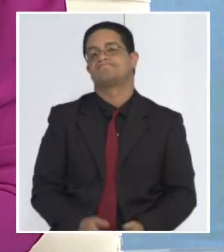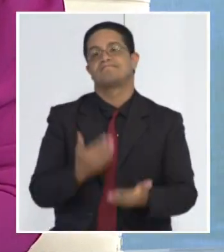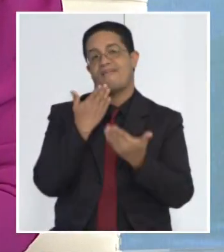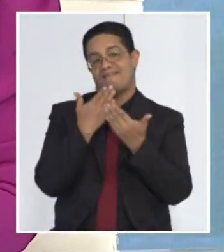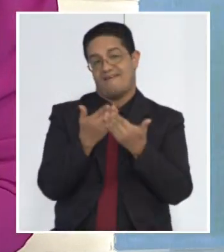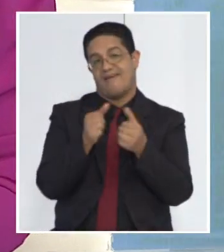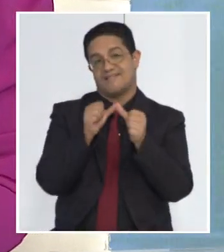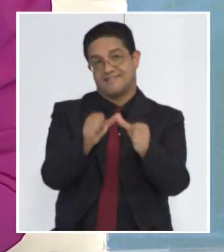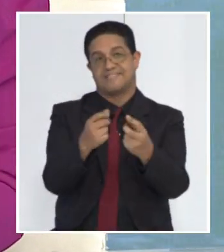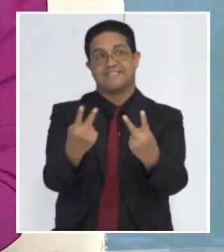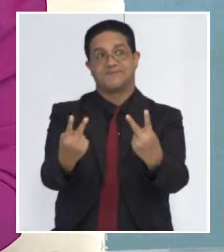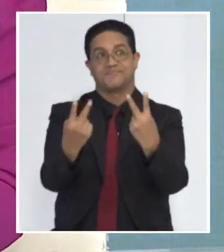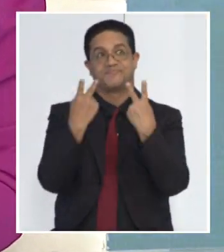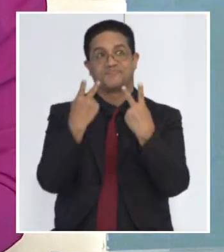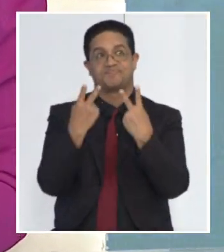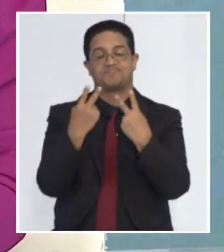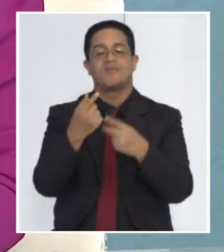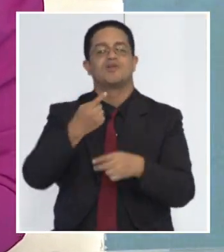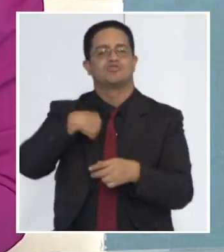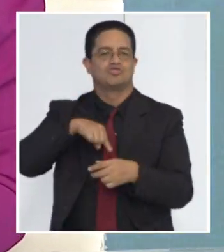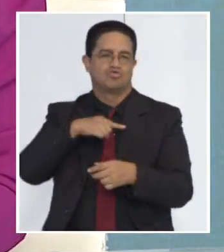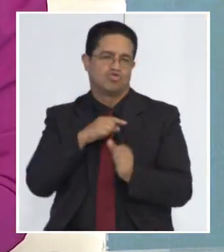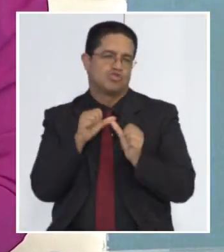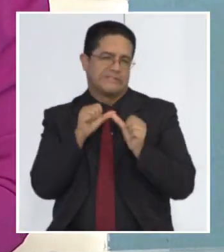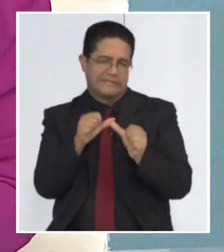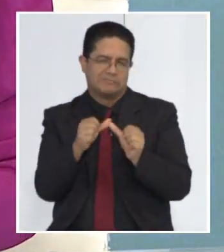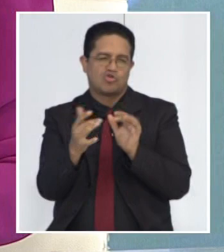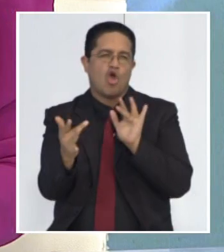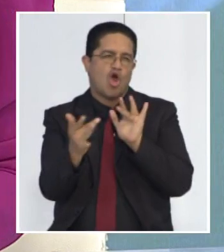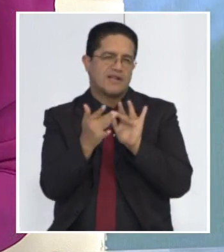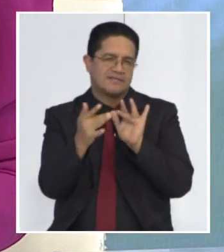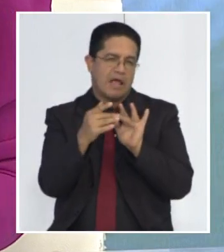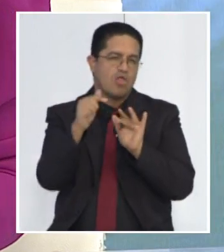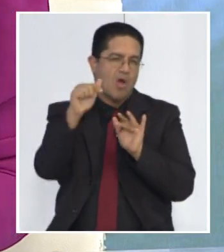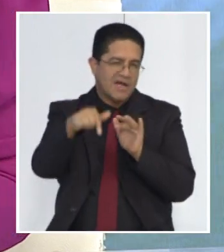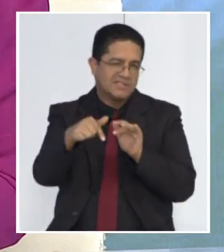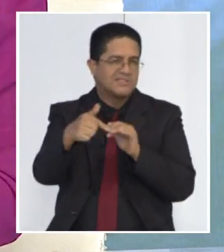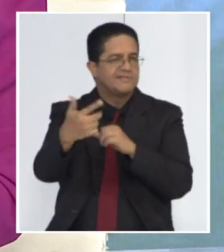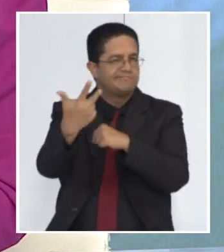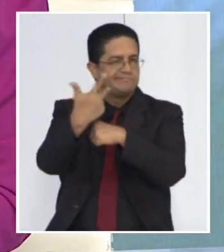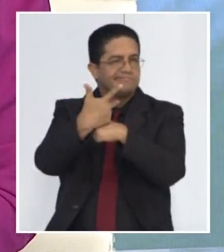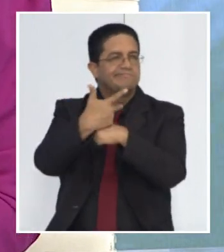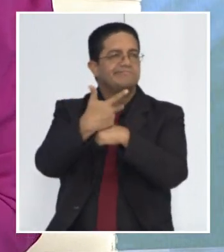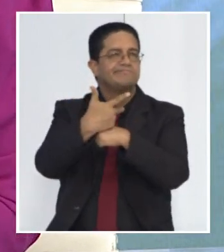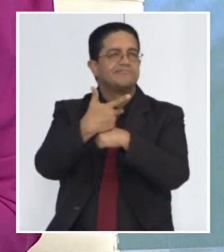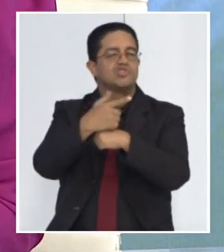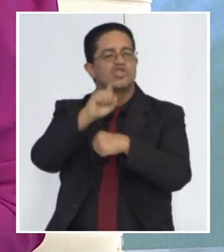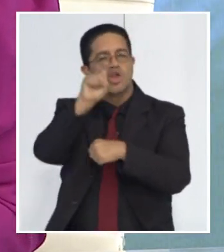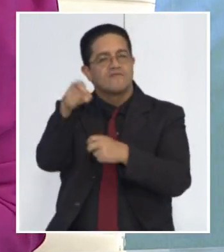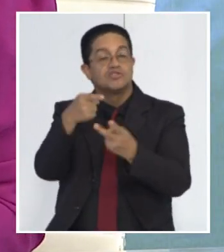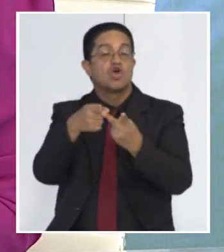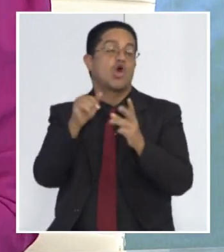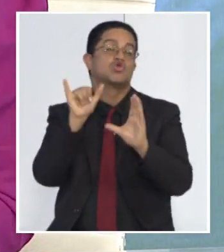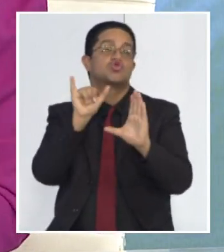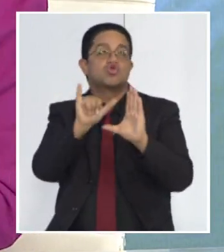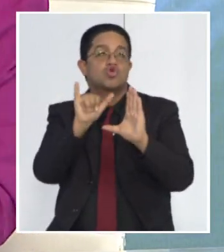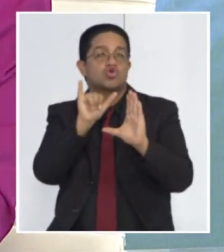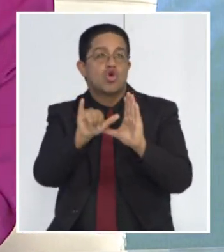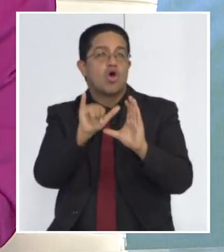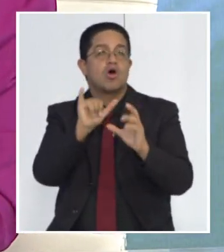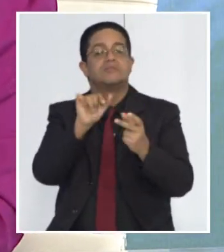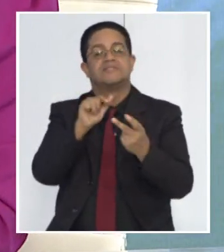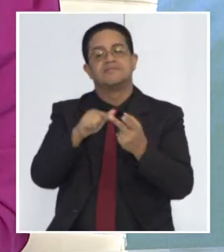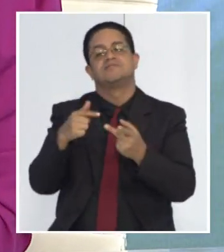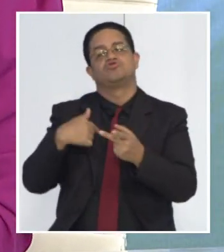Gracias por continuar en nuestra sintonía. Seguimos con ustedes conectados tanto por la señal de Globovisión, YouTube como Globovisión en vivo y nuestro